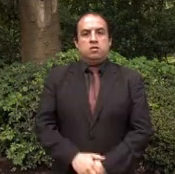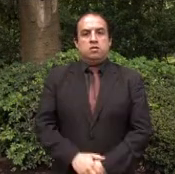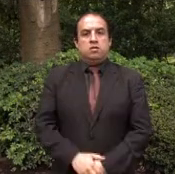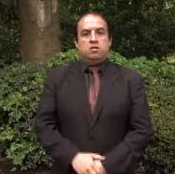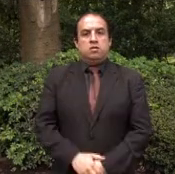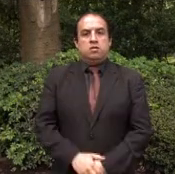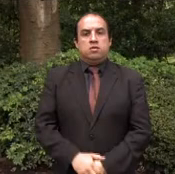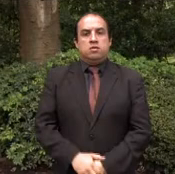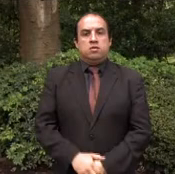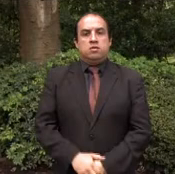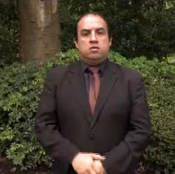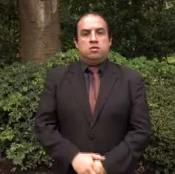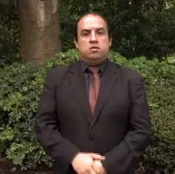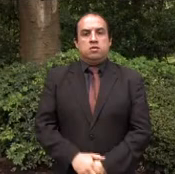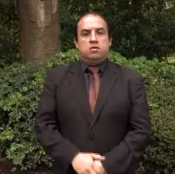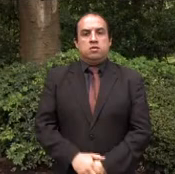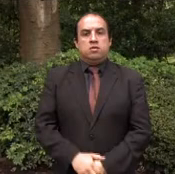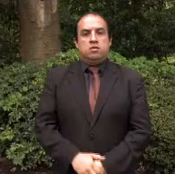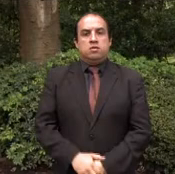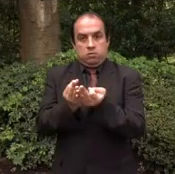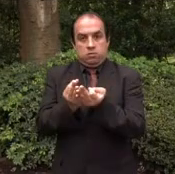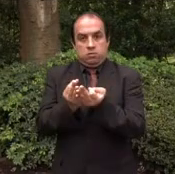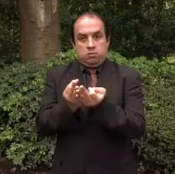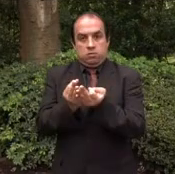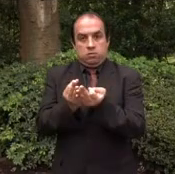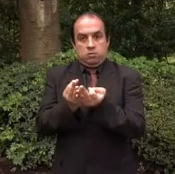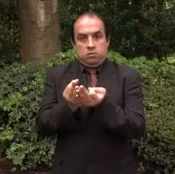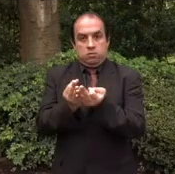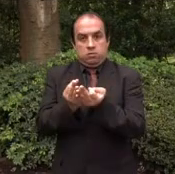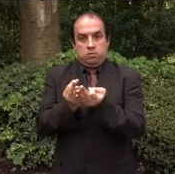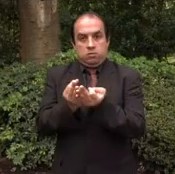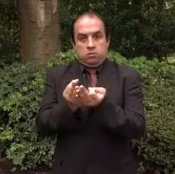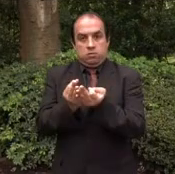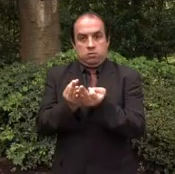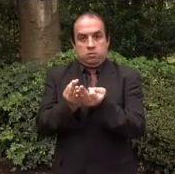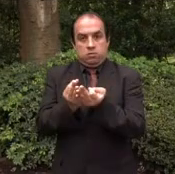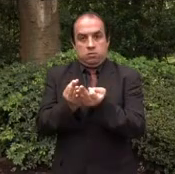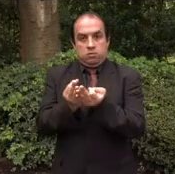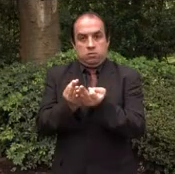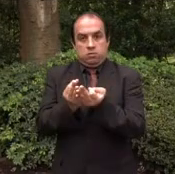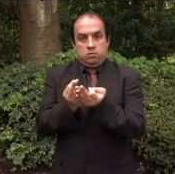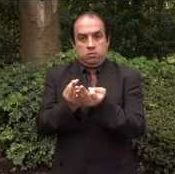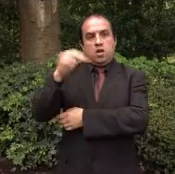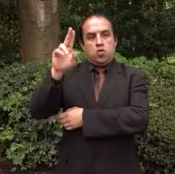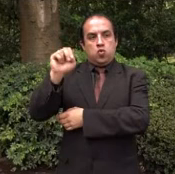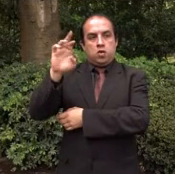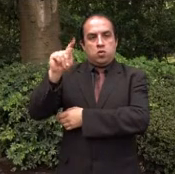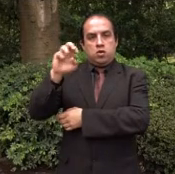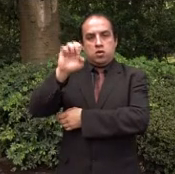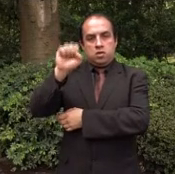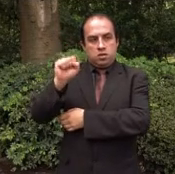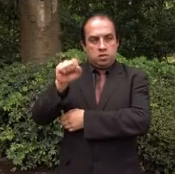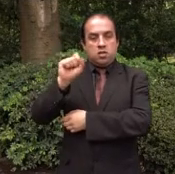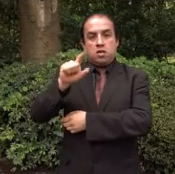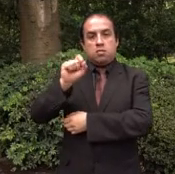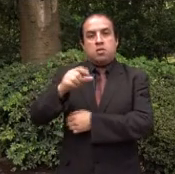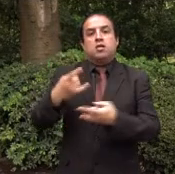expresada de distintas formas, sus ahuehuetes, pero también su historia